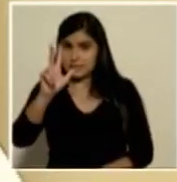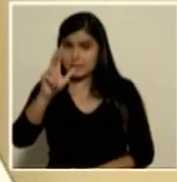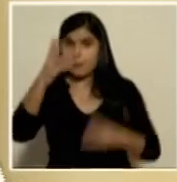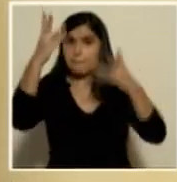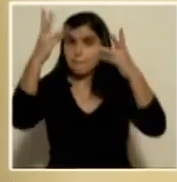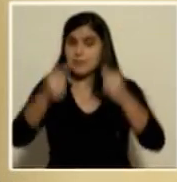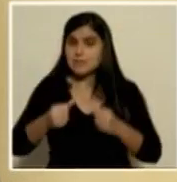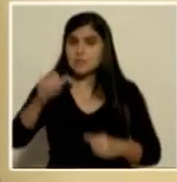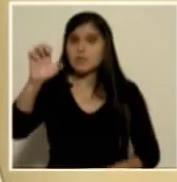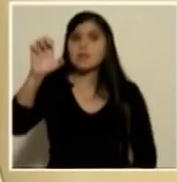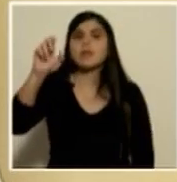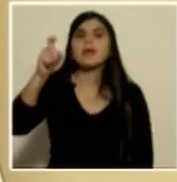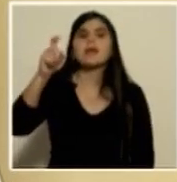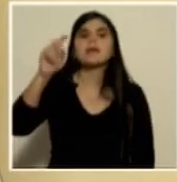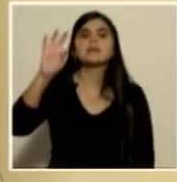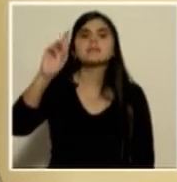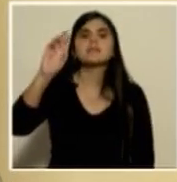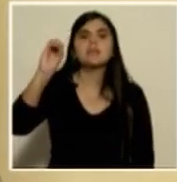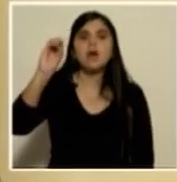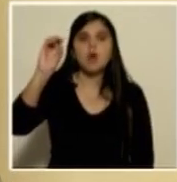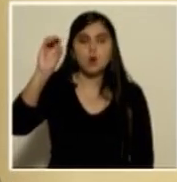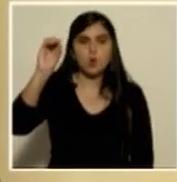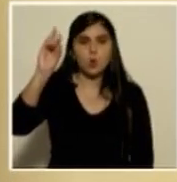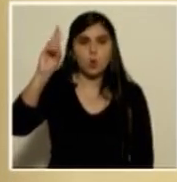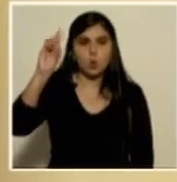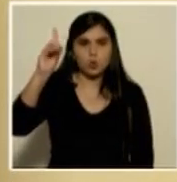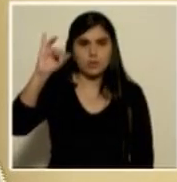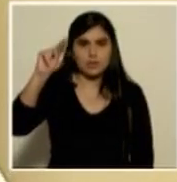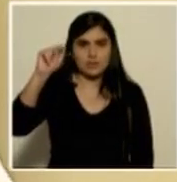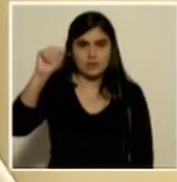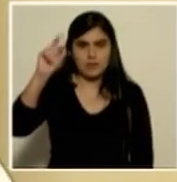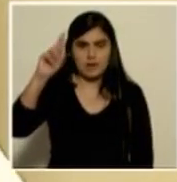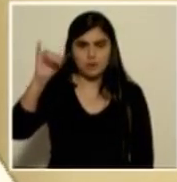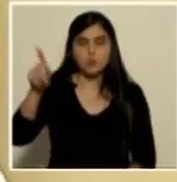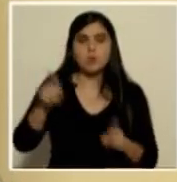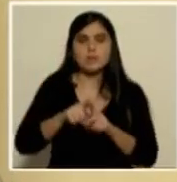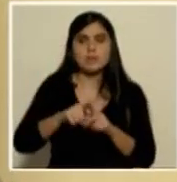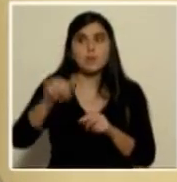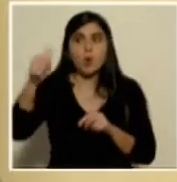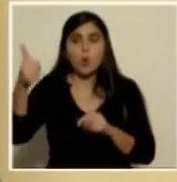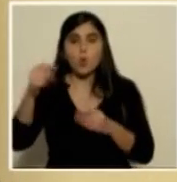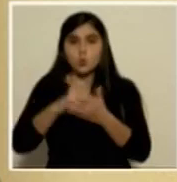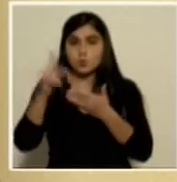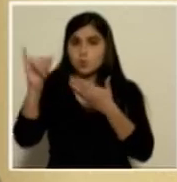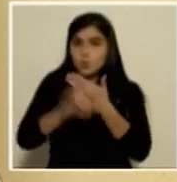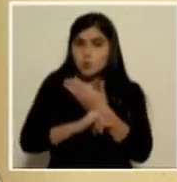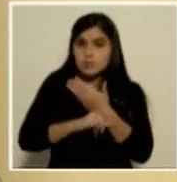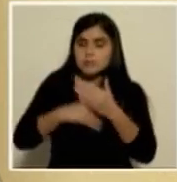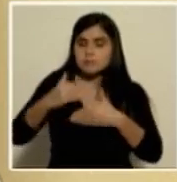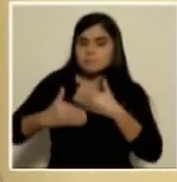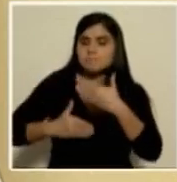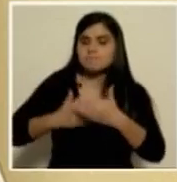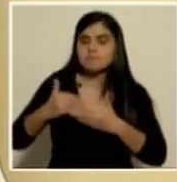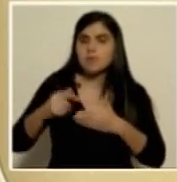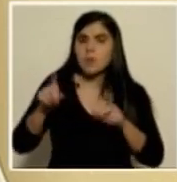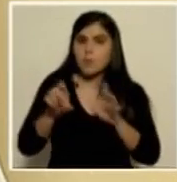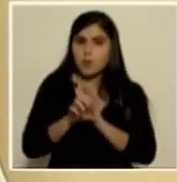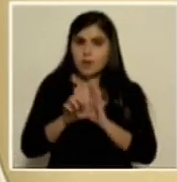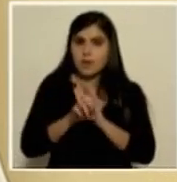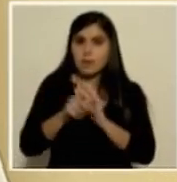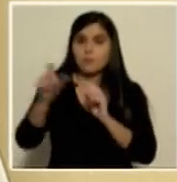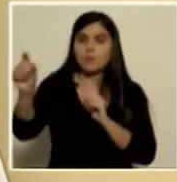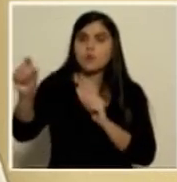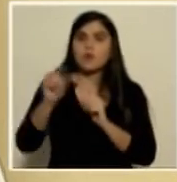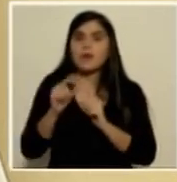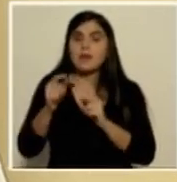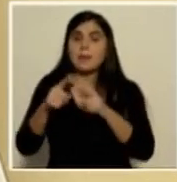que es vital para nosotros, y también hay otros proyectos que están encaminados como el crédito del financiamiento rápido